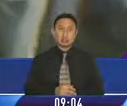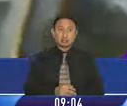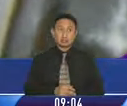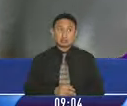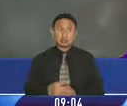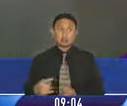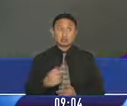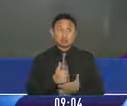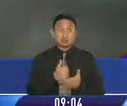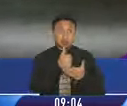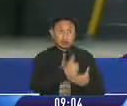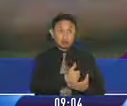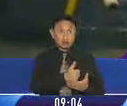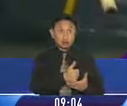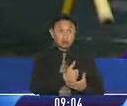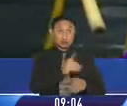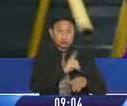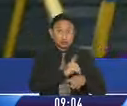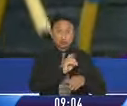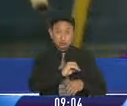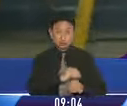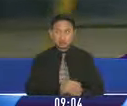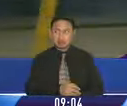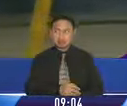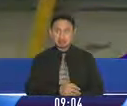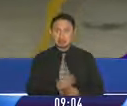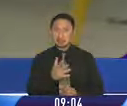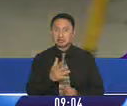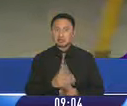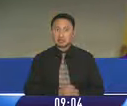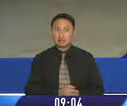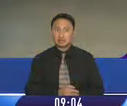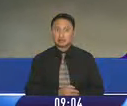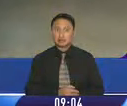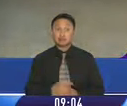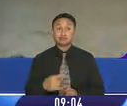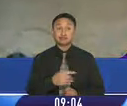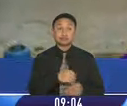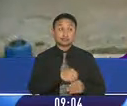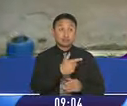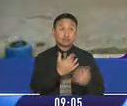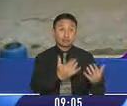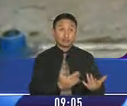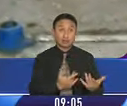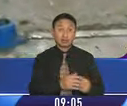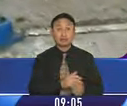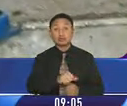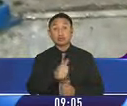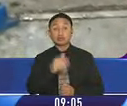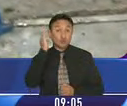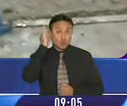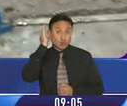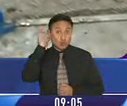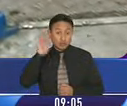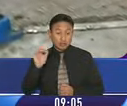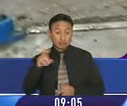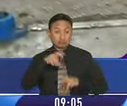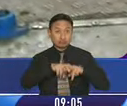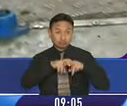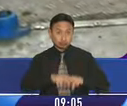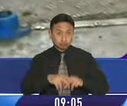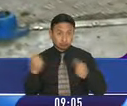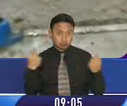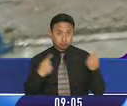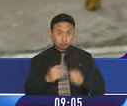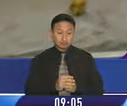es asistida por algún paramédico y está esperando junto a otra dama que también es pasajera y está herida